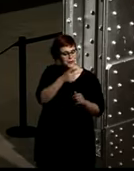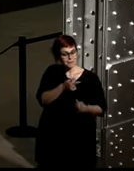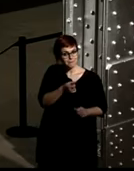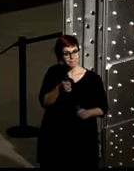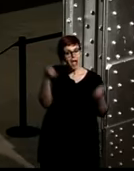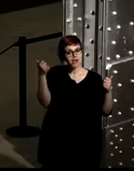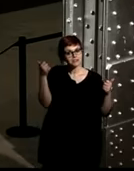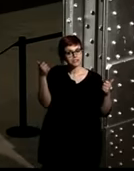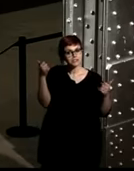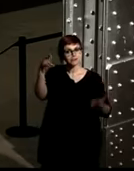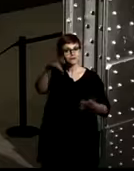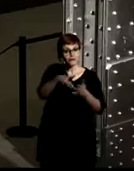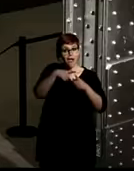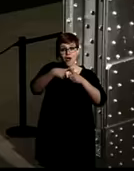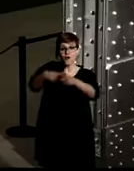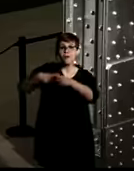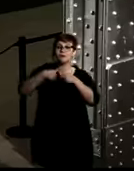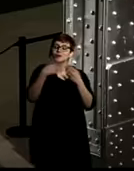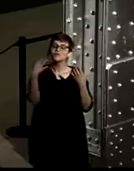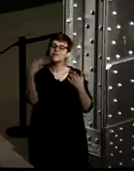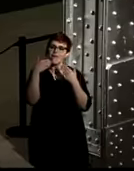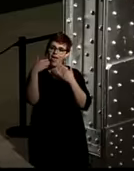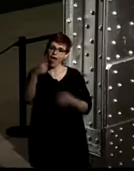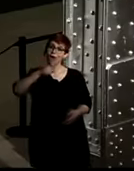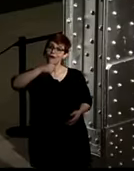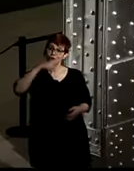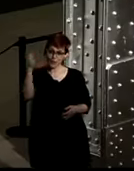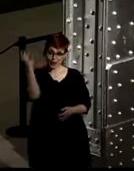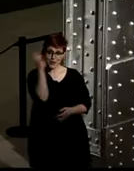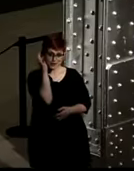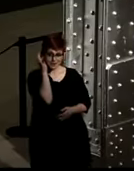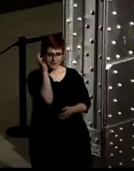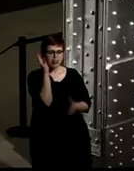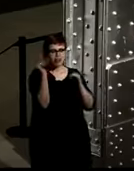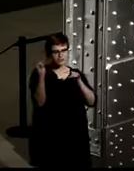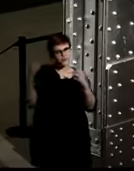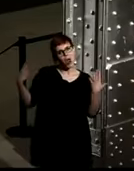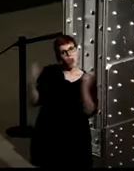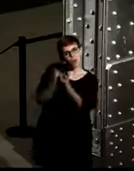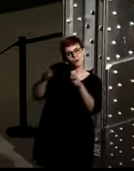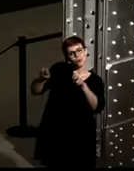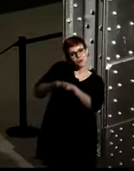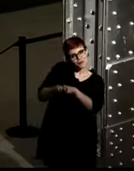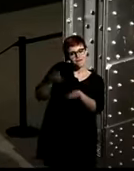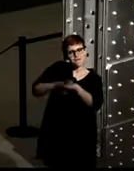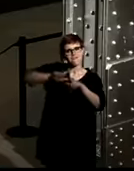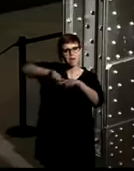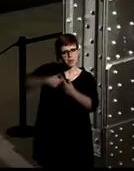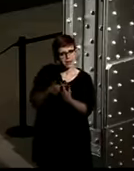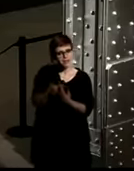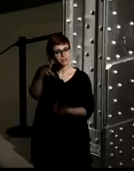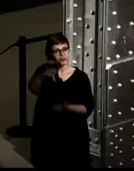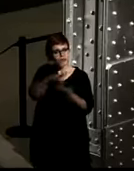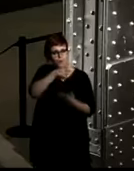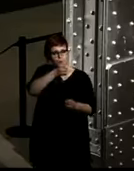que pueda compartirlo con mi abuela y disfrutar con ella y con toda mi familia de una historia